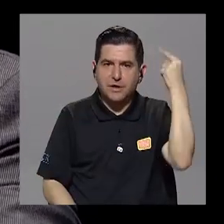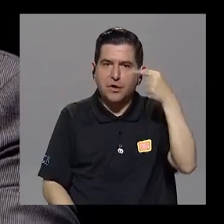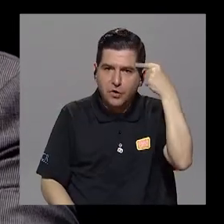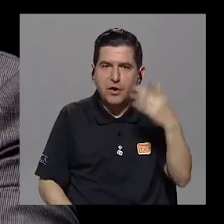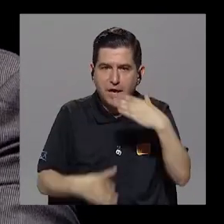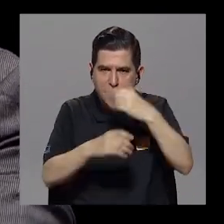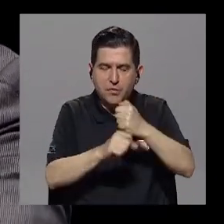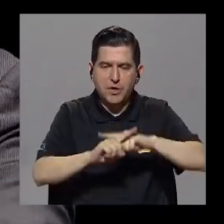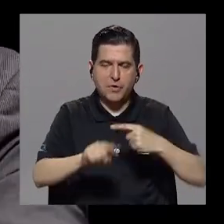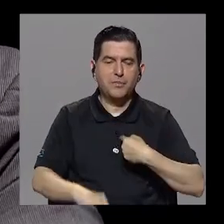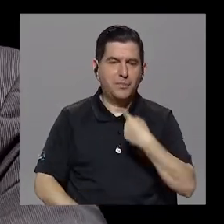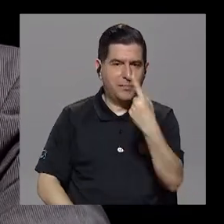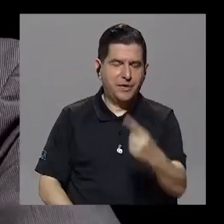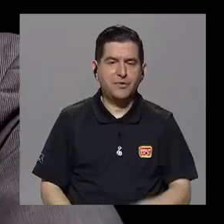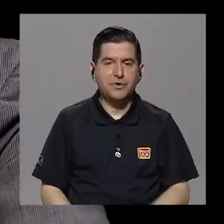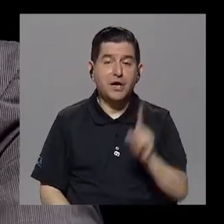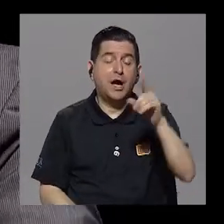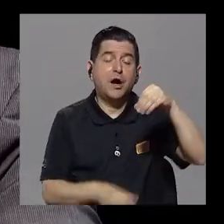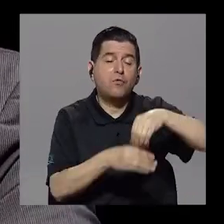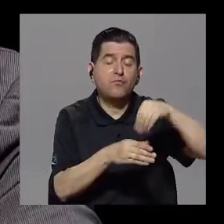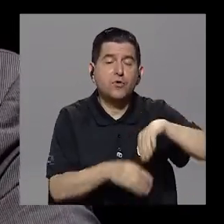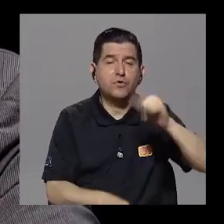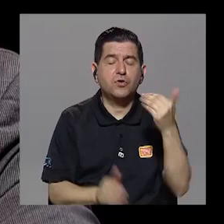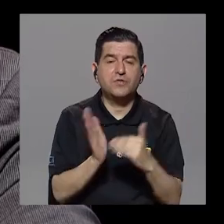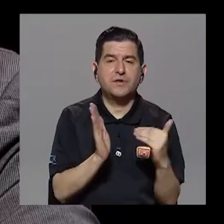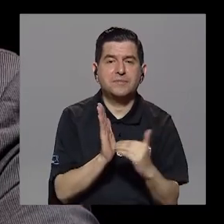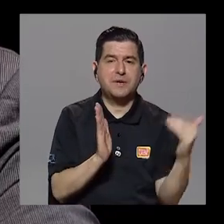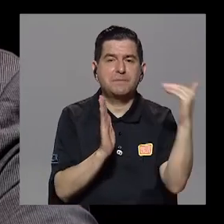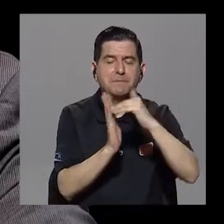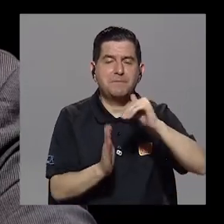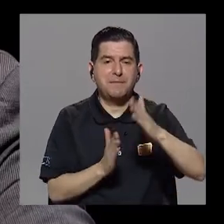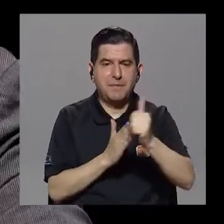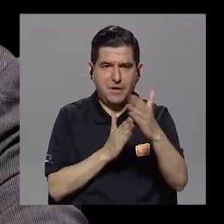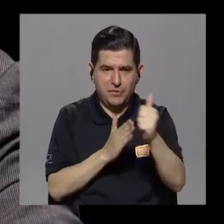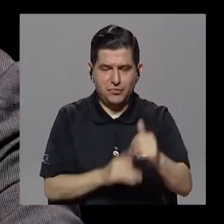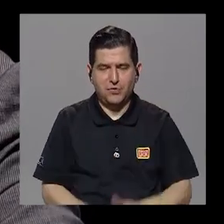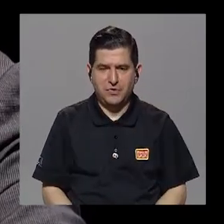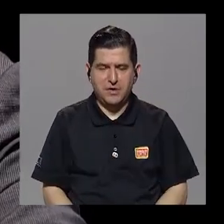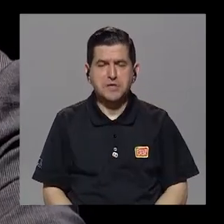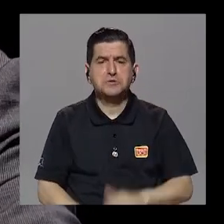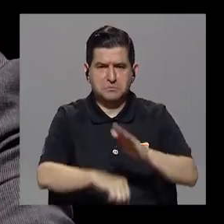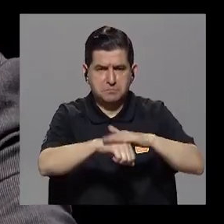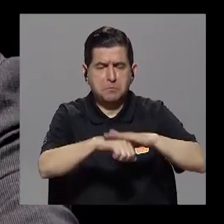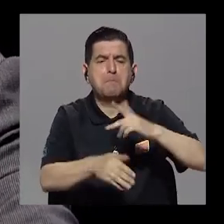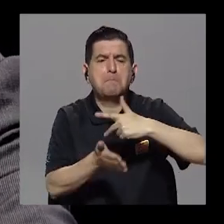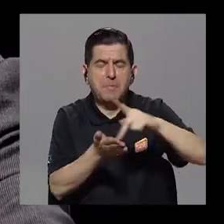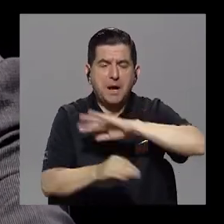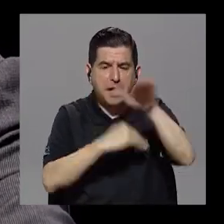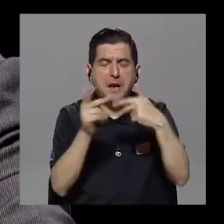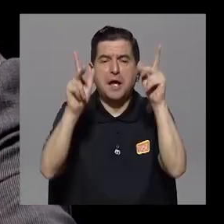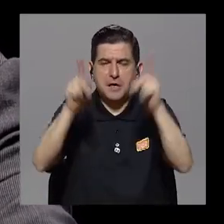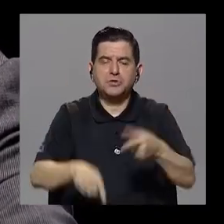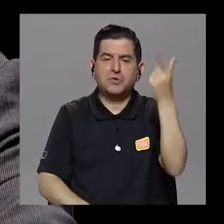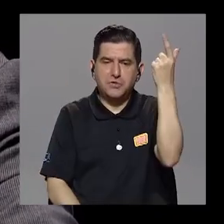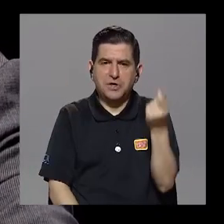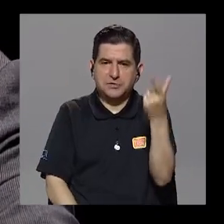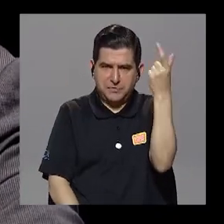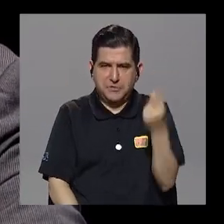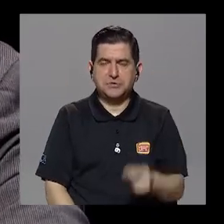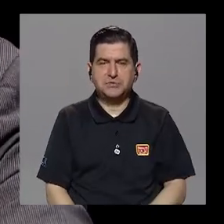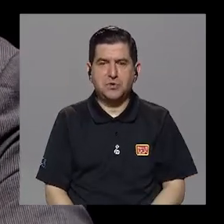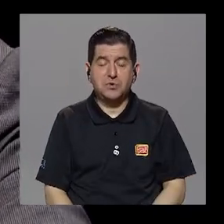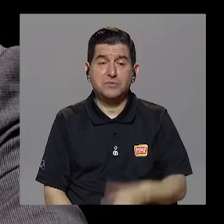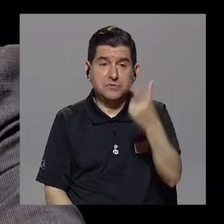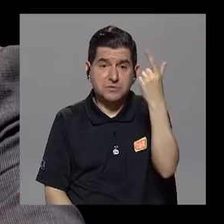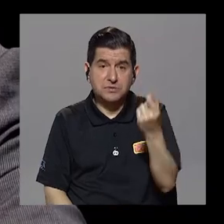el Estado. Uh-huh. Pero si yo te digo, había un fondo de 10 mil millones de dólares que alcanzaba para pagarle a todo el mundo la